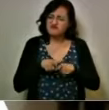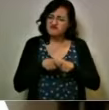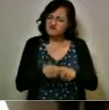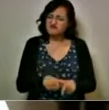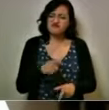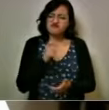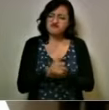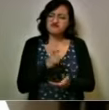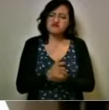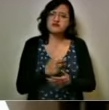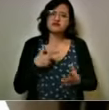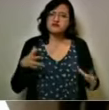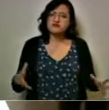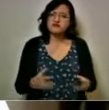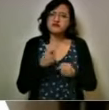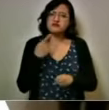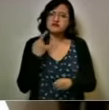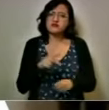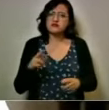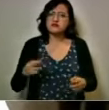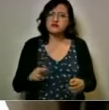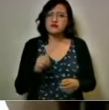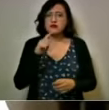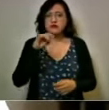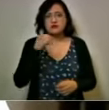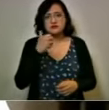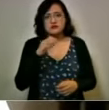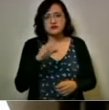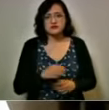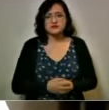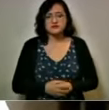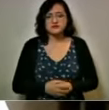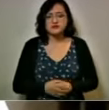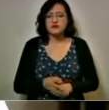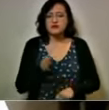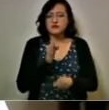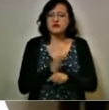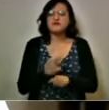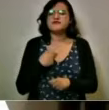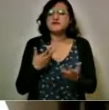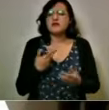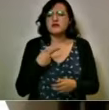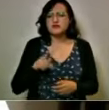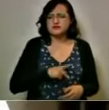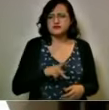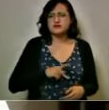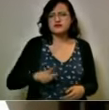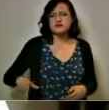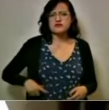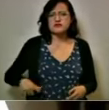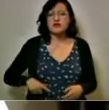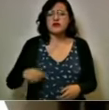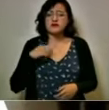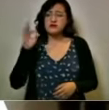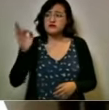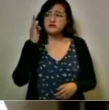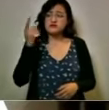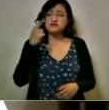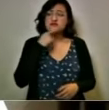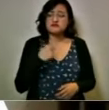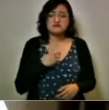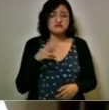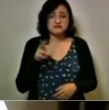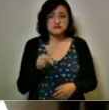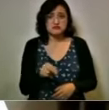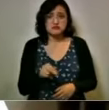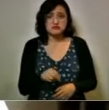invirtiendo al rescate del río Atoyac. Pero lo que va a hacer mi gobierno, si la Federación no me